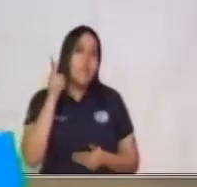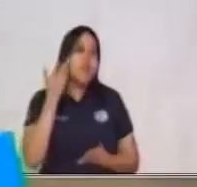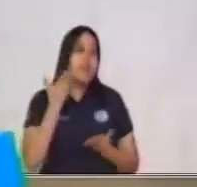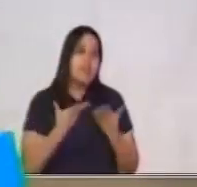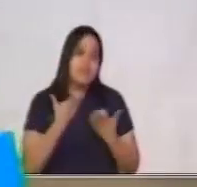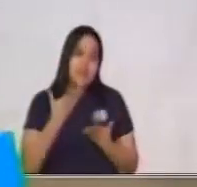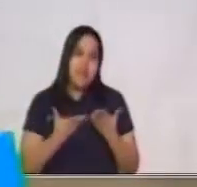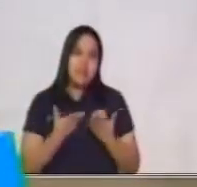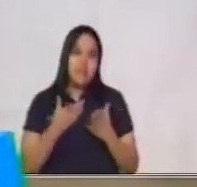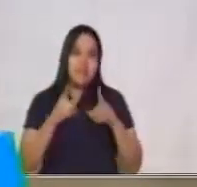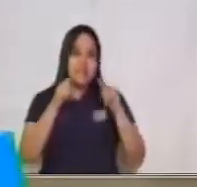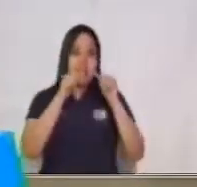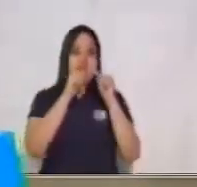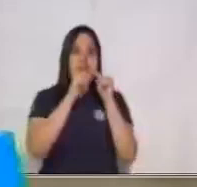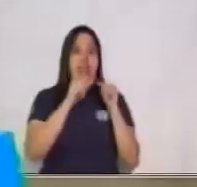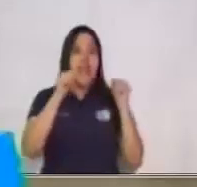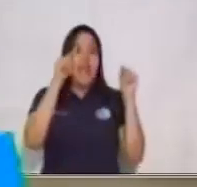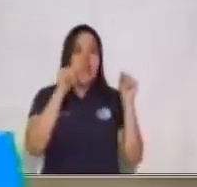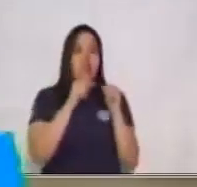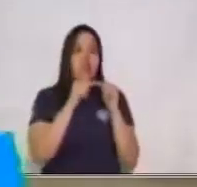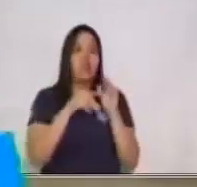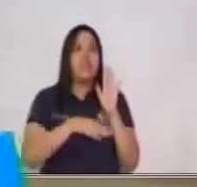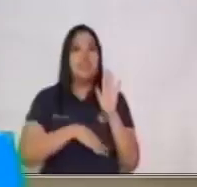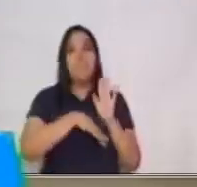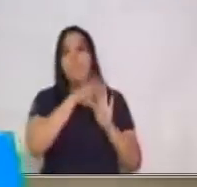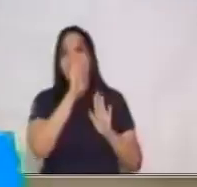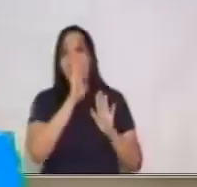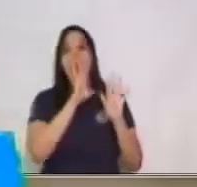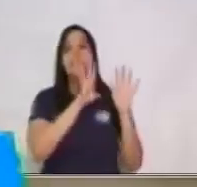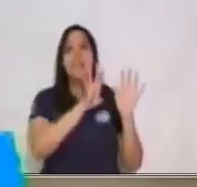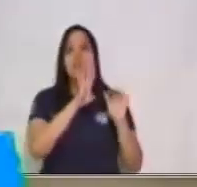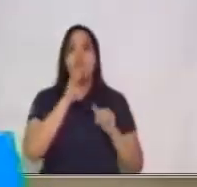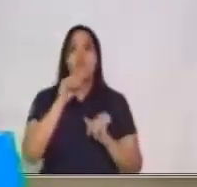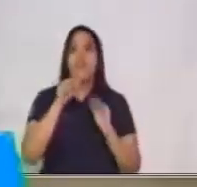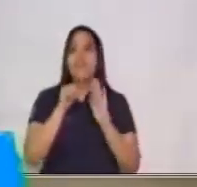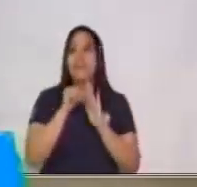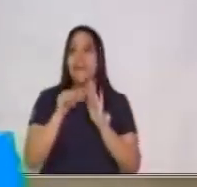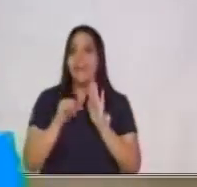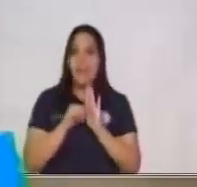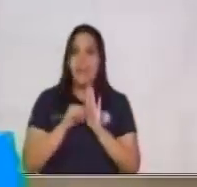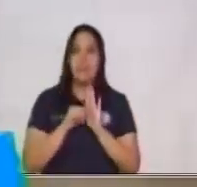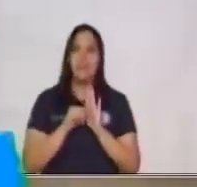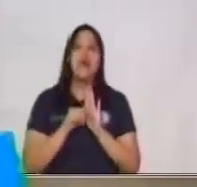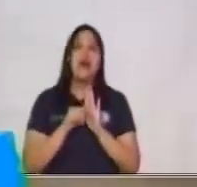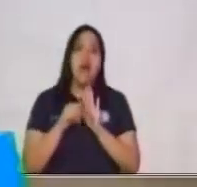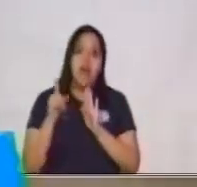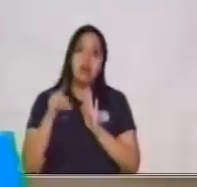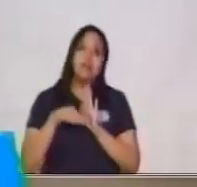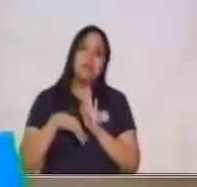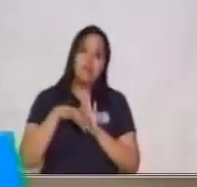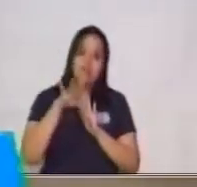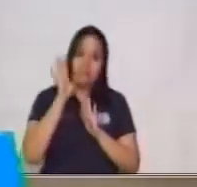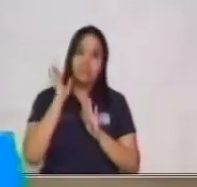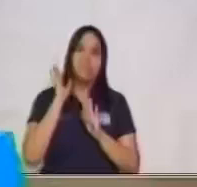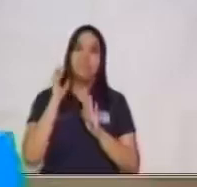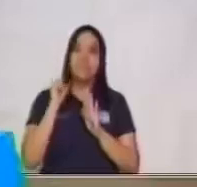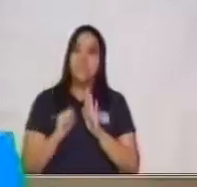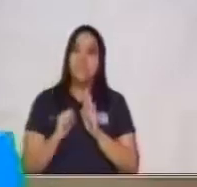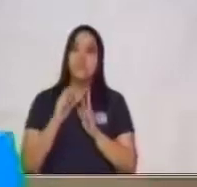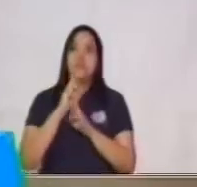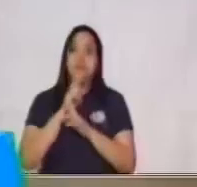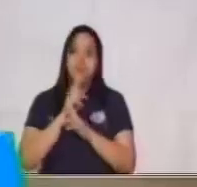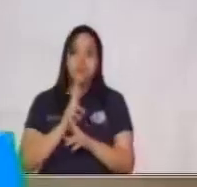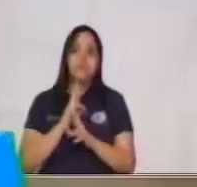seguramente el ángulo tiene más de 90 grados y entonces ahí se va a pasar de, va a ser un